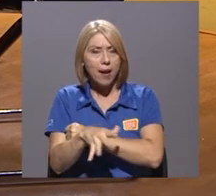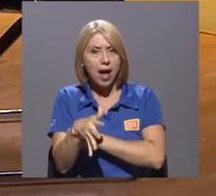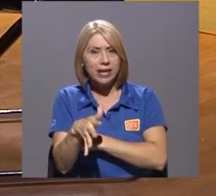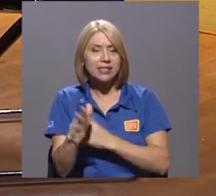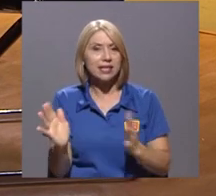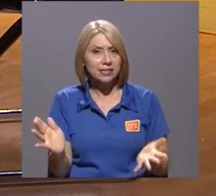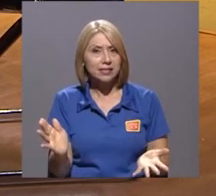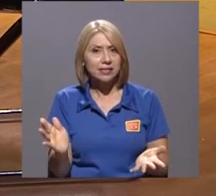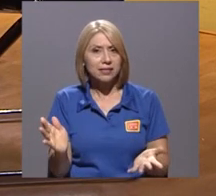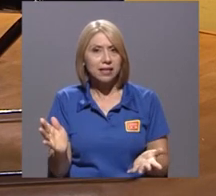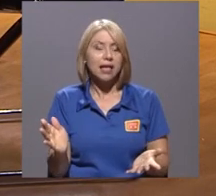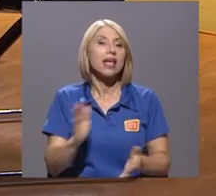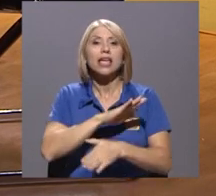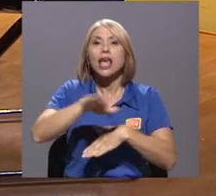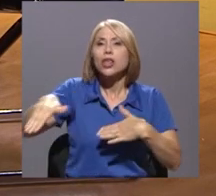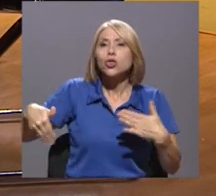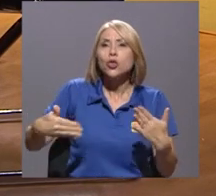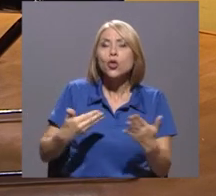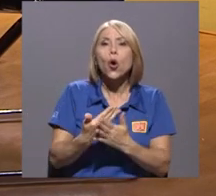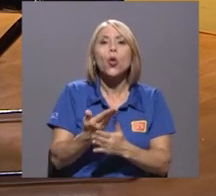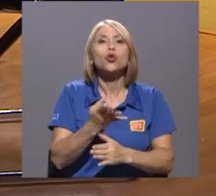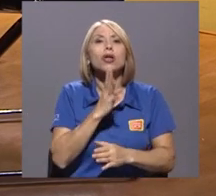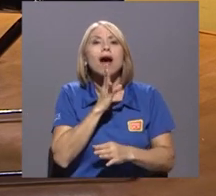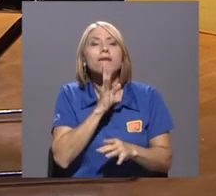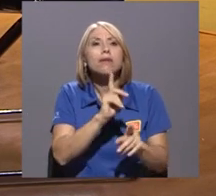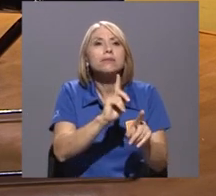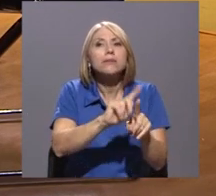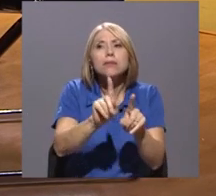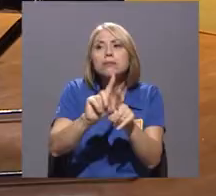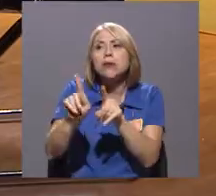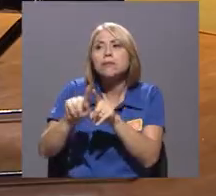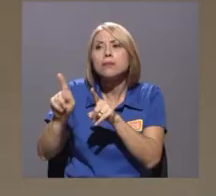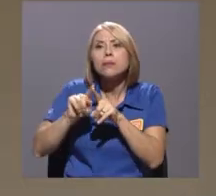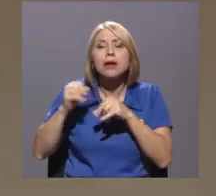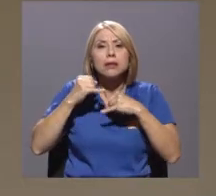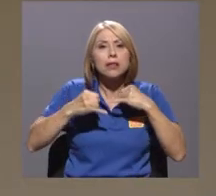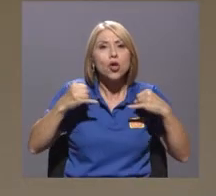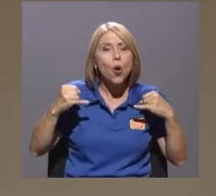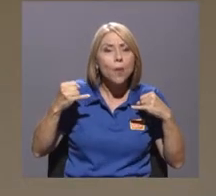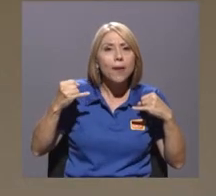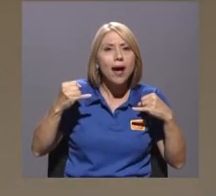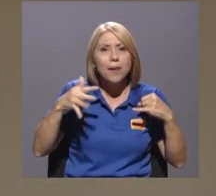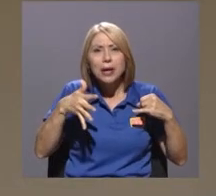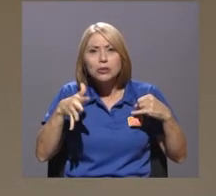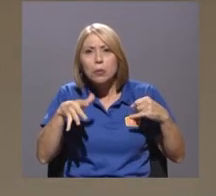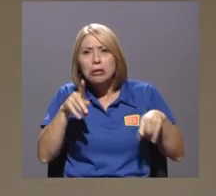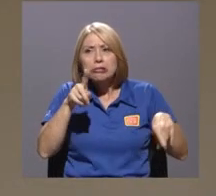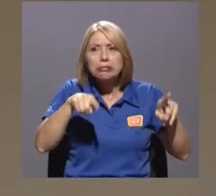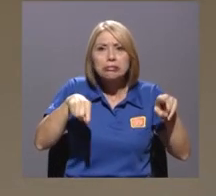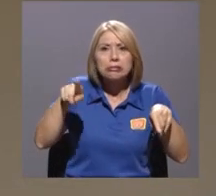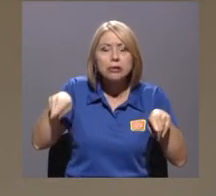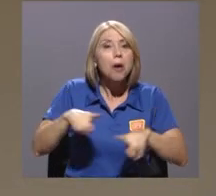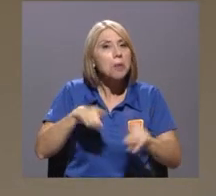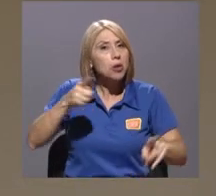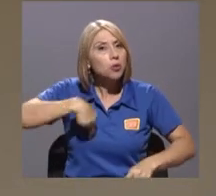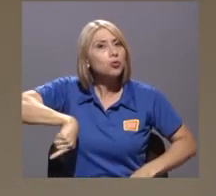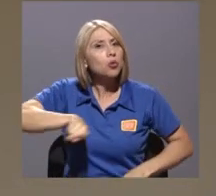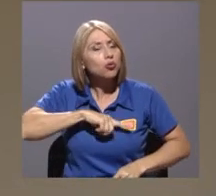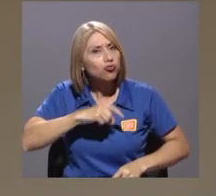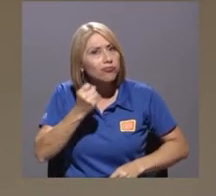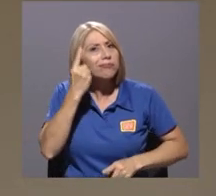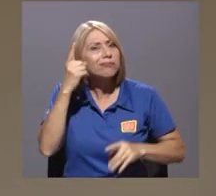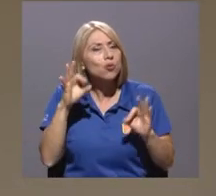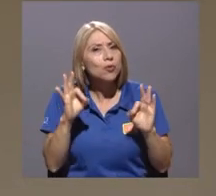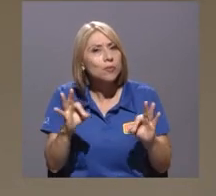países que todos hablan un idioma diferente más o menos todos pero nos entendimos muy bien cuando yo